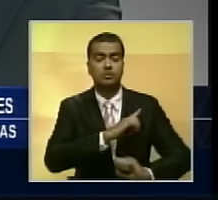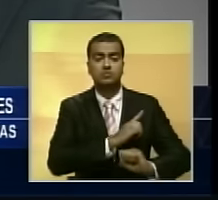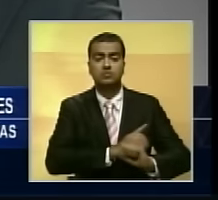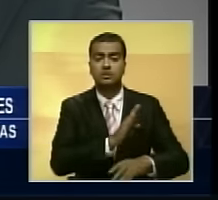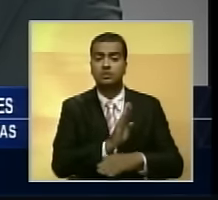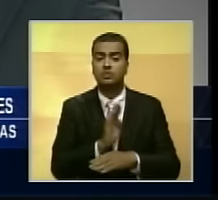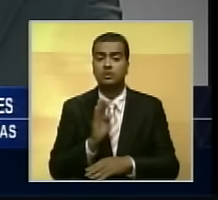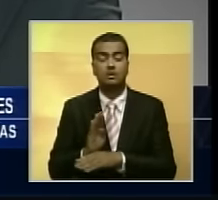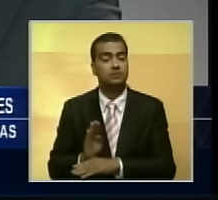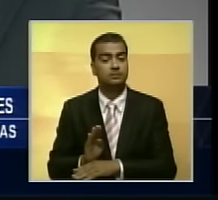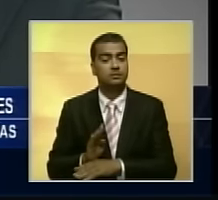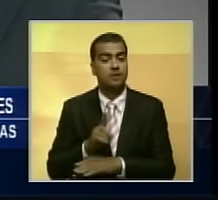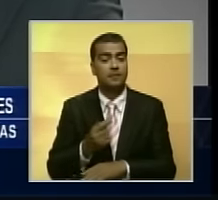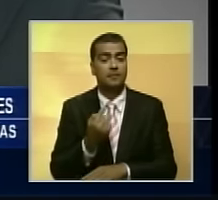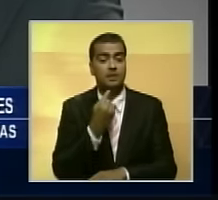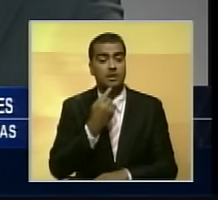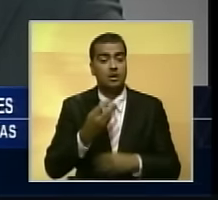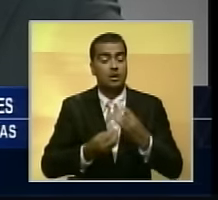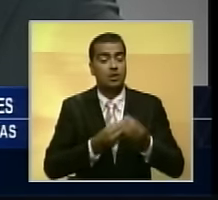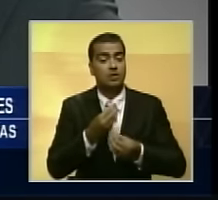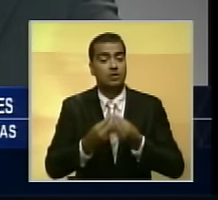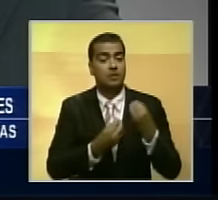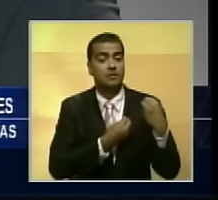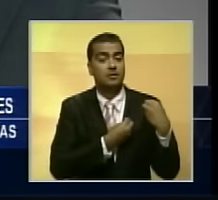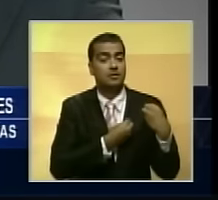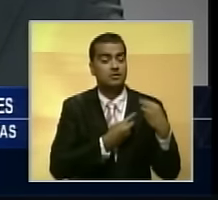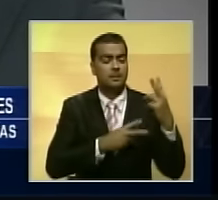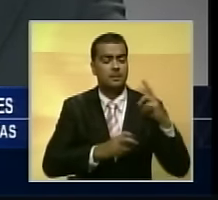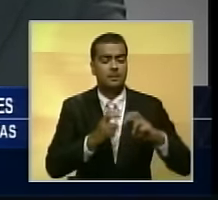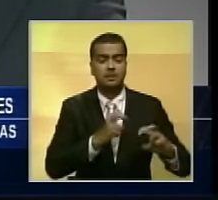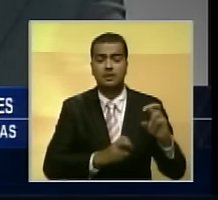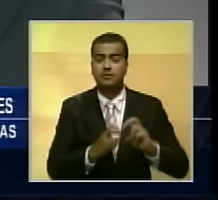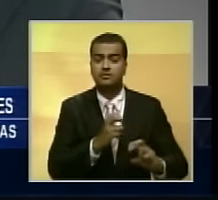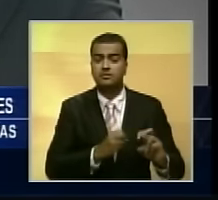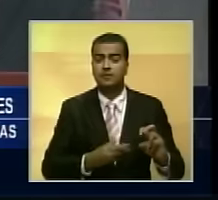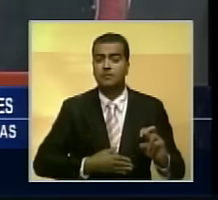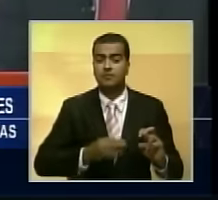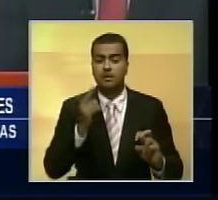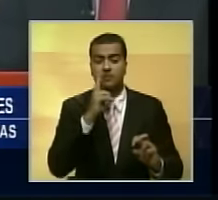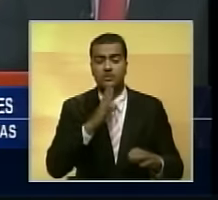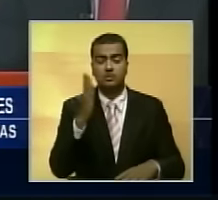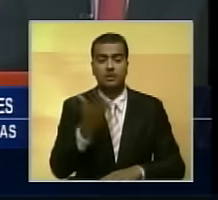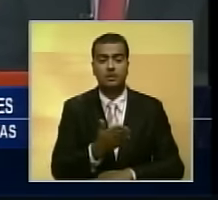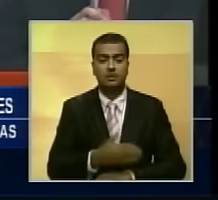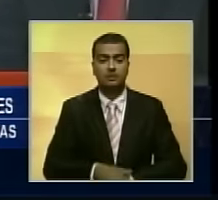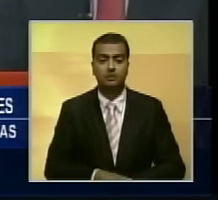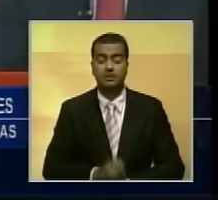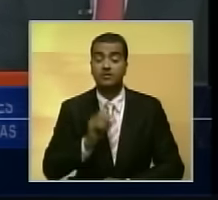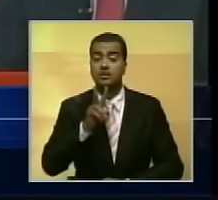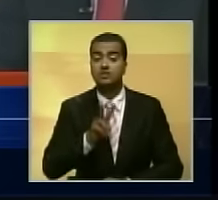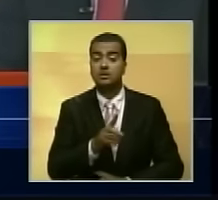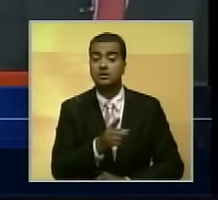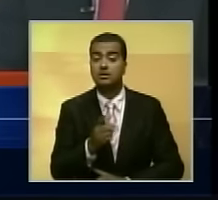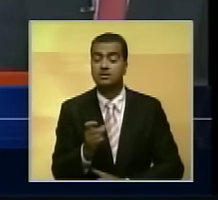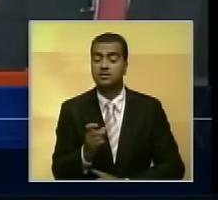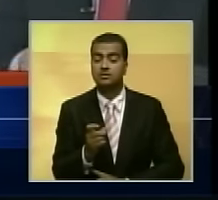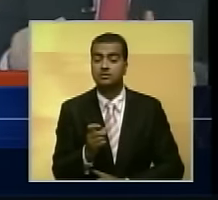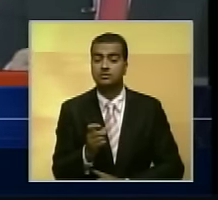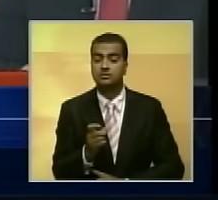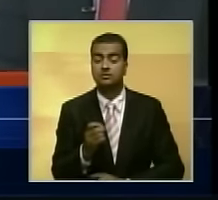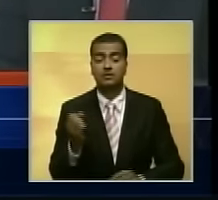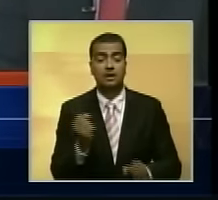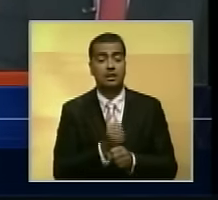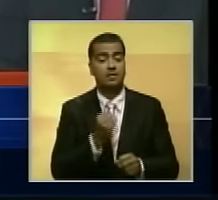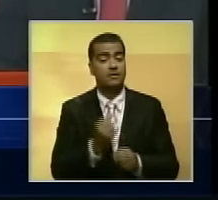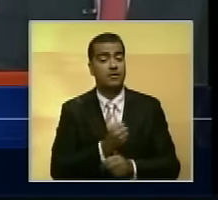de seguridad e instó a los órganos competentes a investigar para que puedan recibir su castigo. Venezuela necesita el concurso del